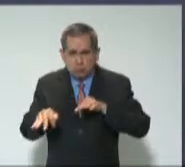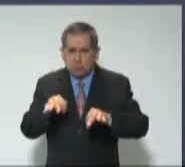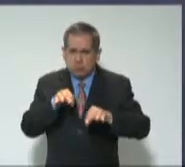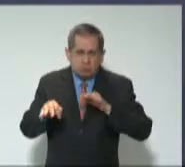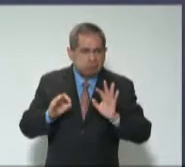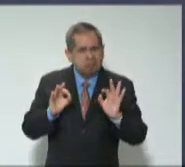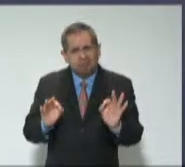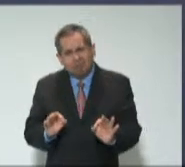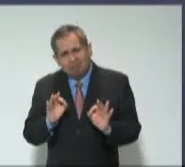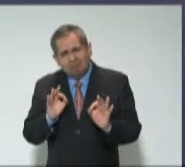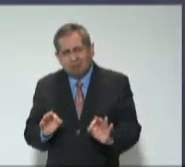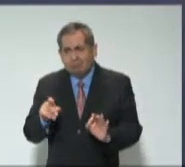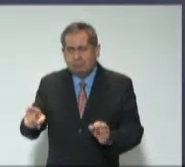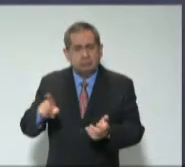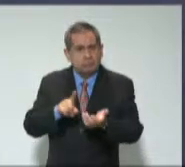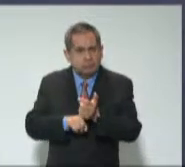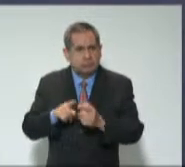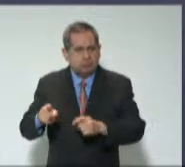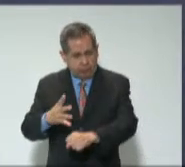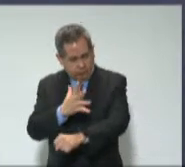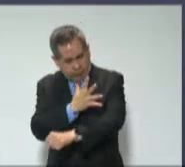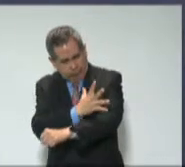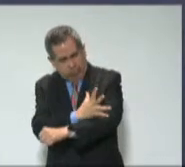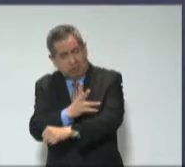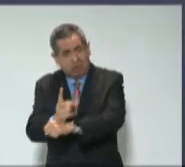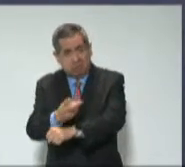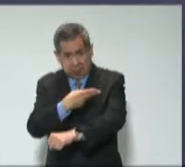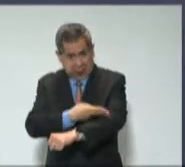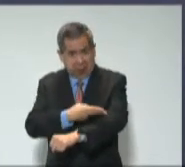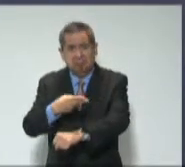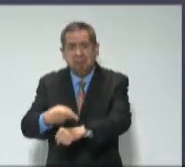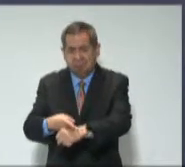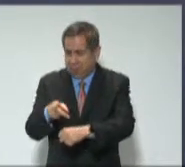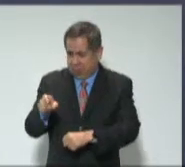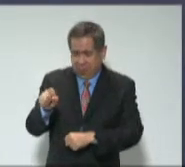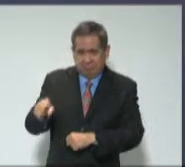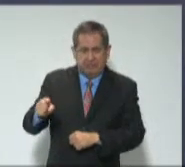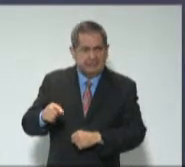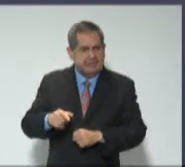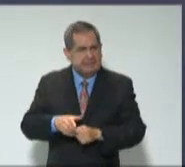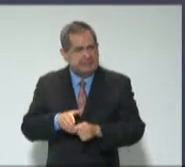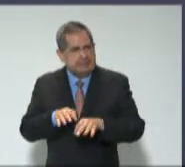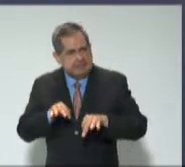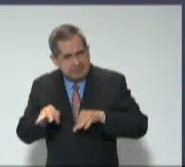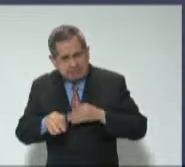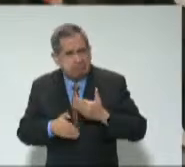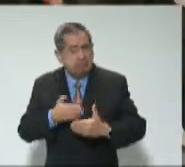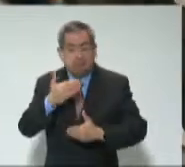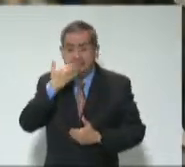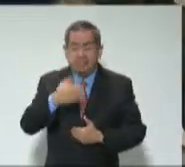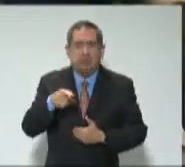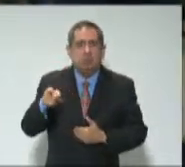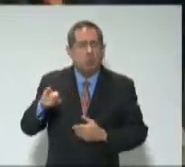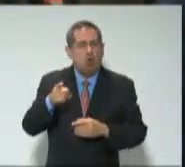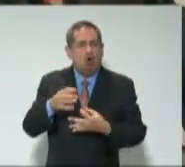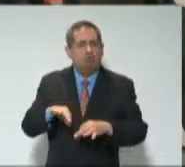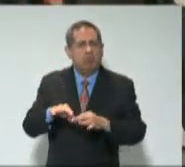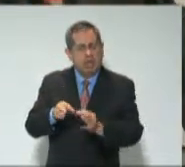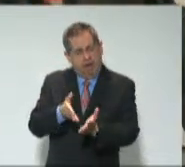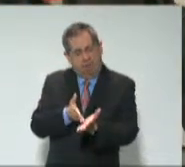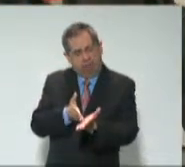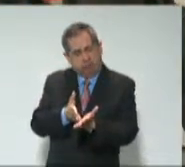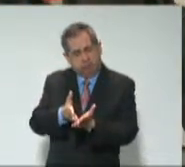trabajo con honorabilidad con desempeño pero sobre todo con lealtad